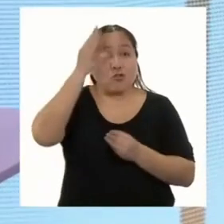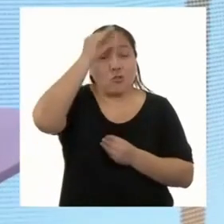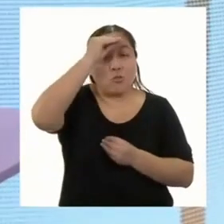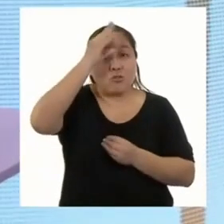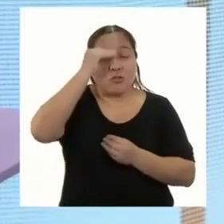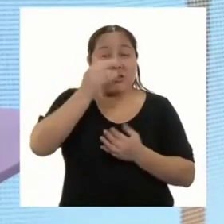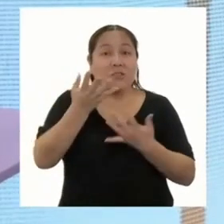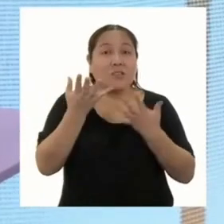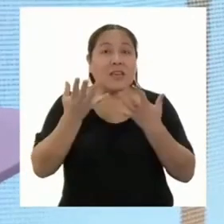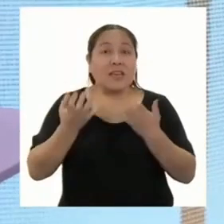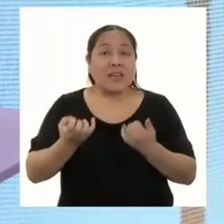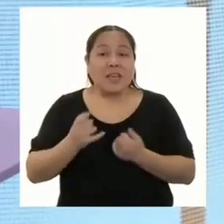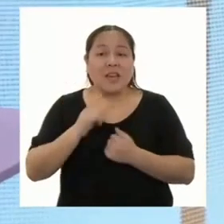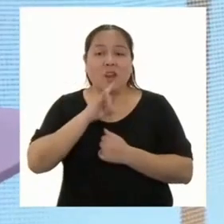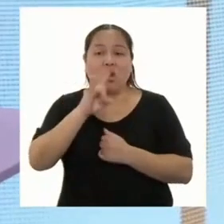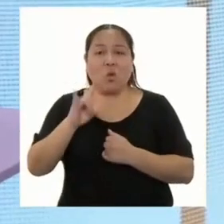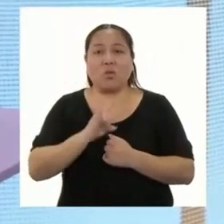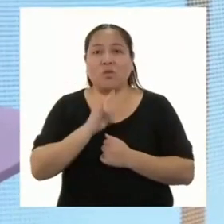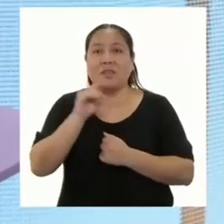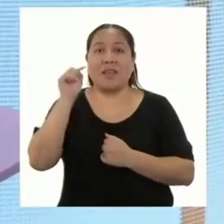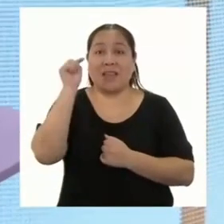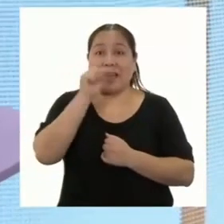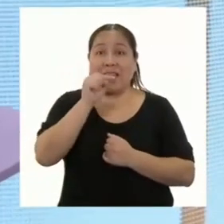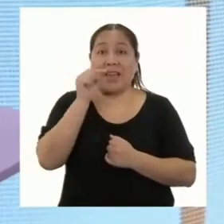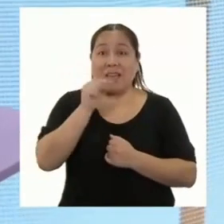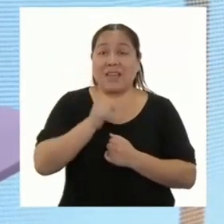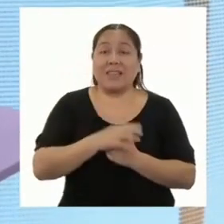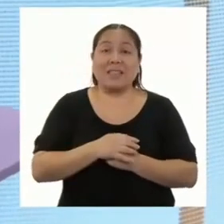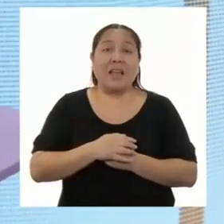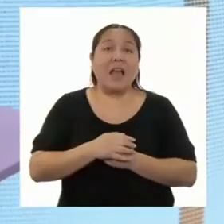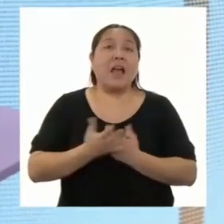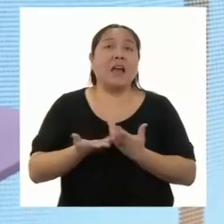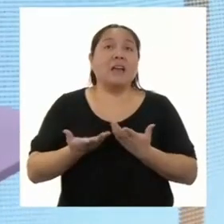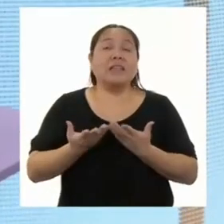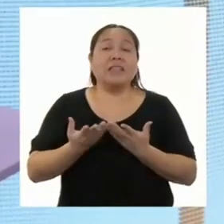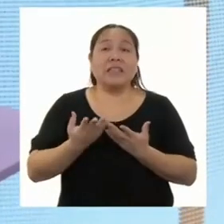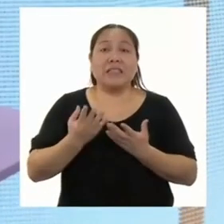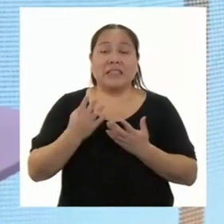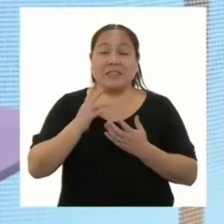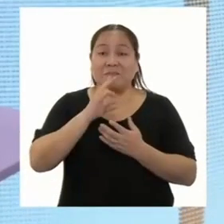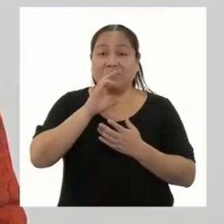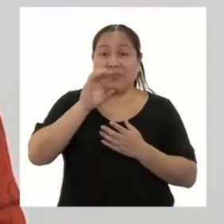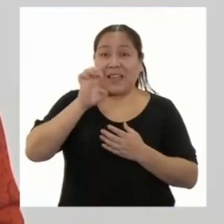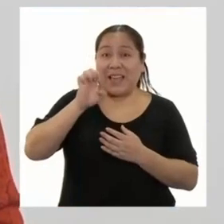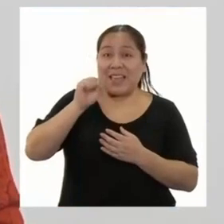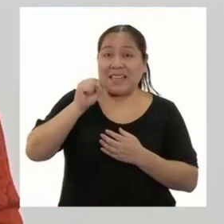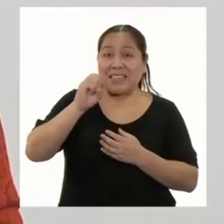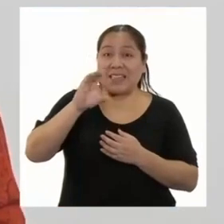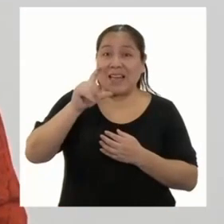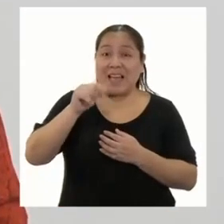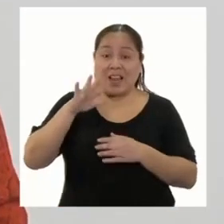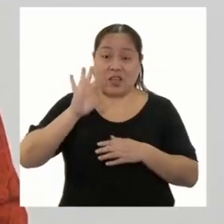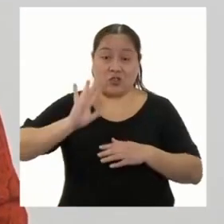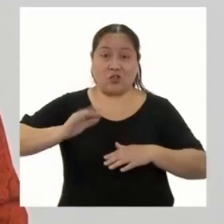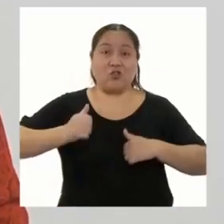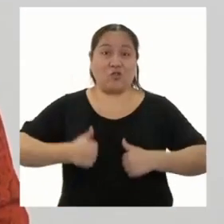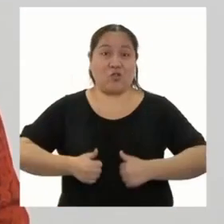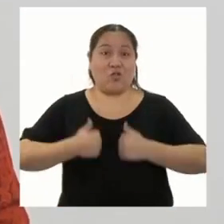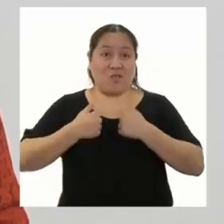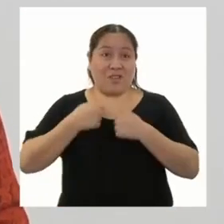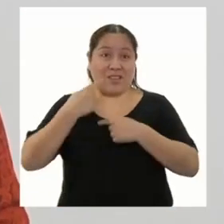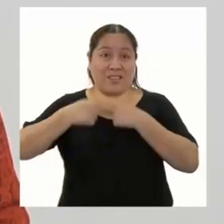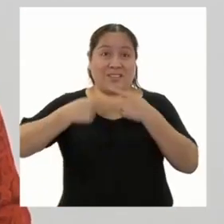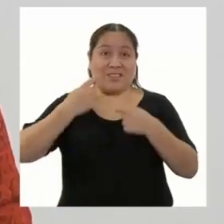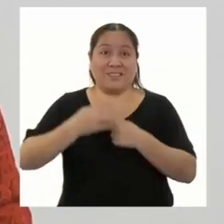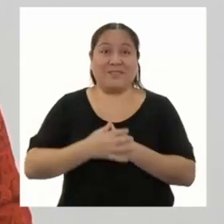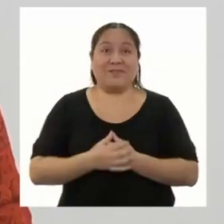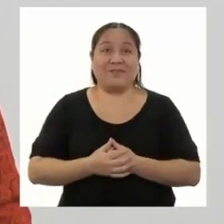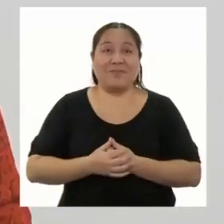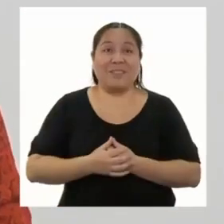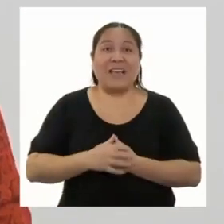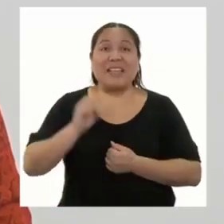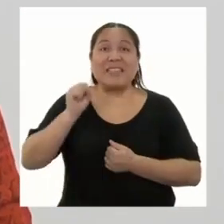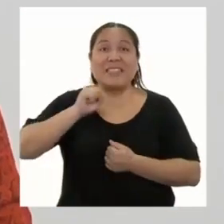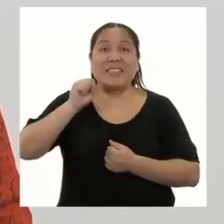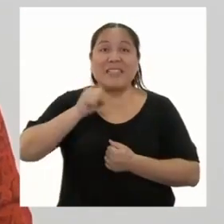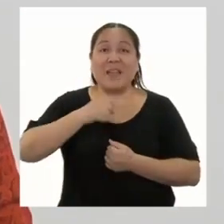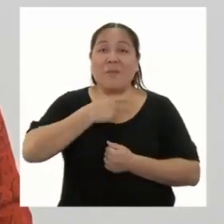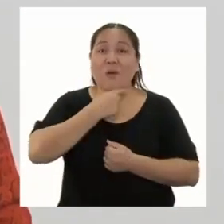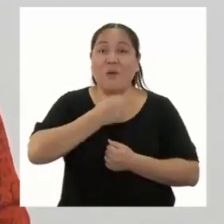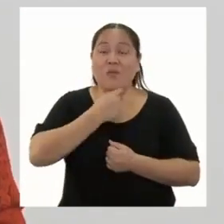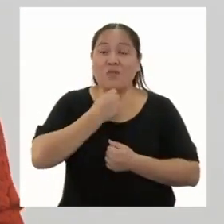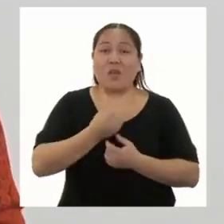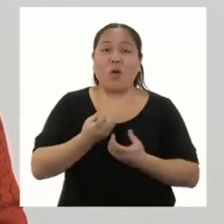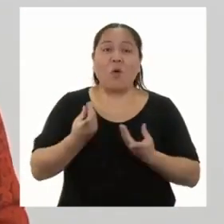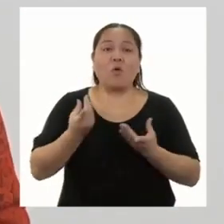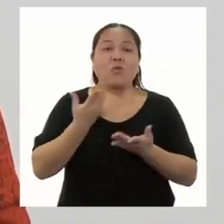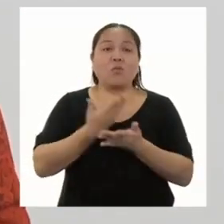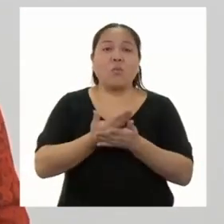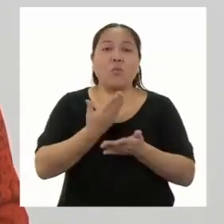que quieren utilizar este ejercicio de las escalas en su vida cotidiana. Me parece muy bien cuando se evidencian a las